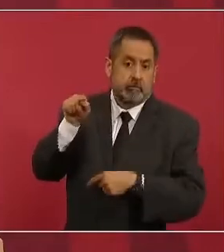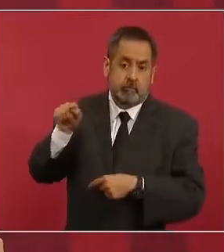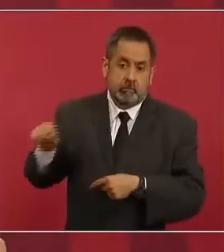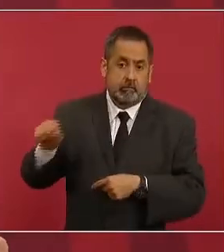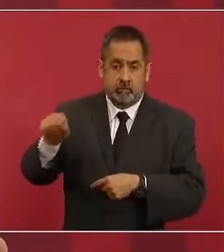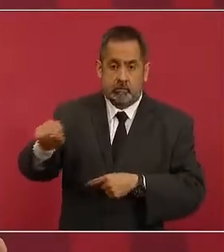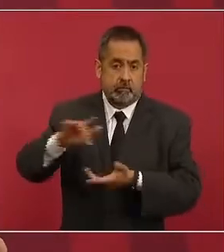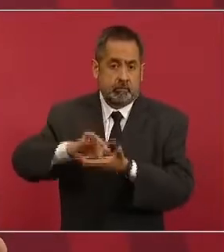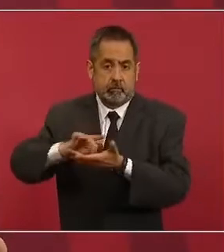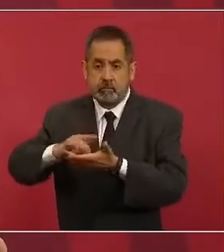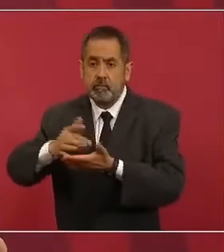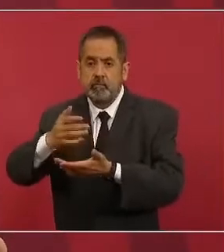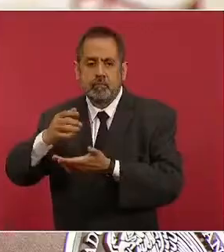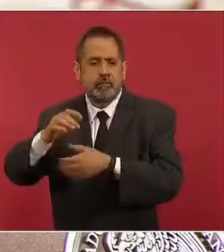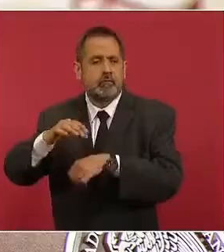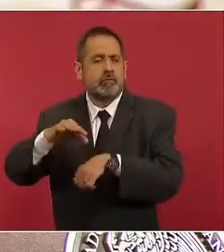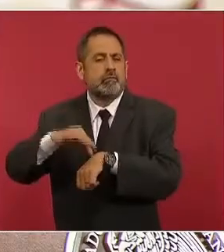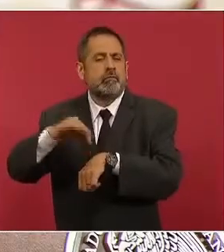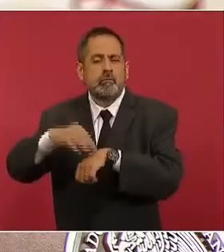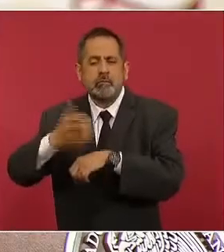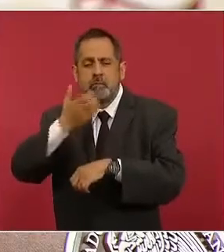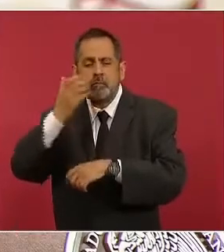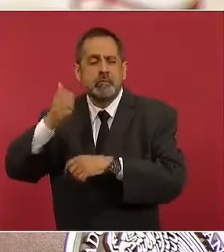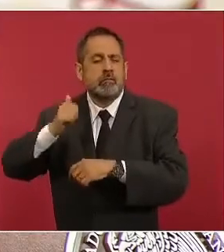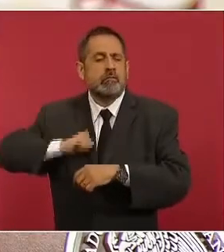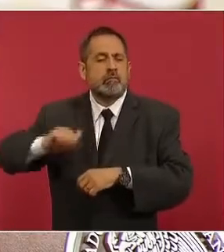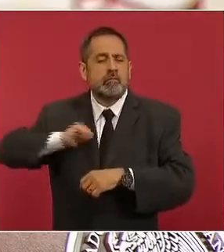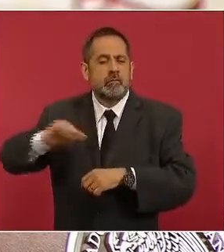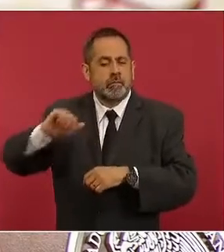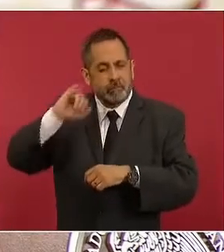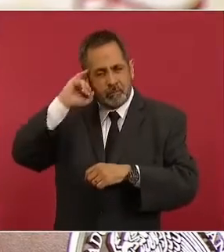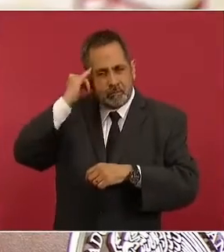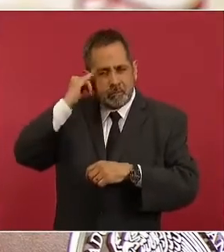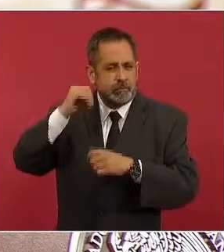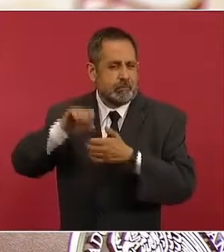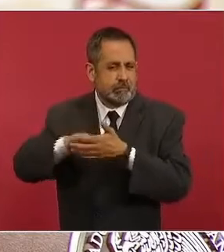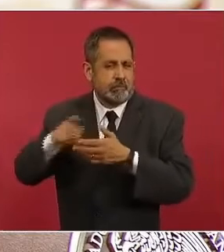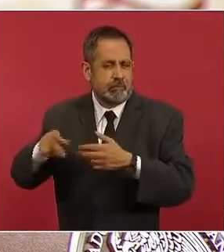los médicos tradicionales, en este caso hueseros,